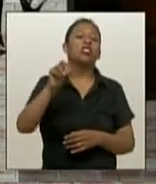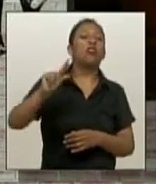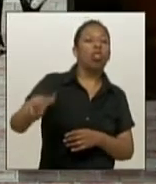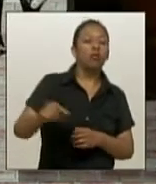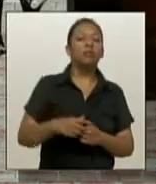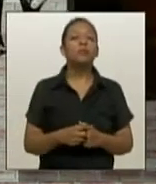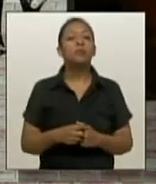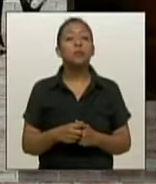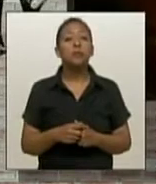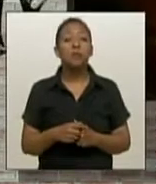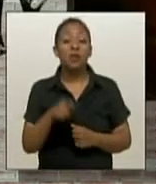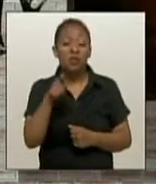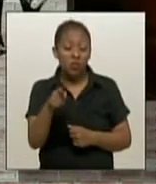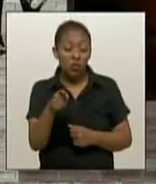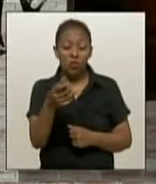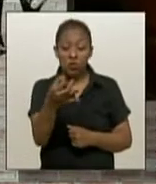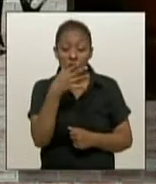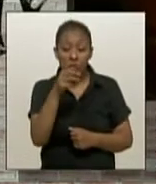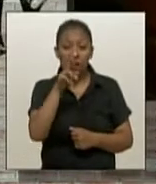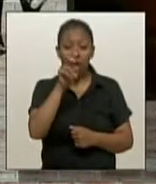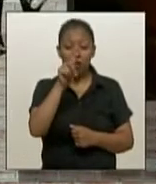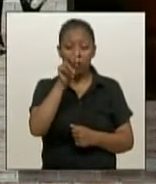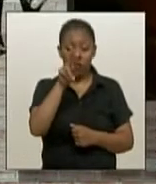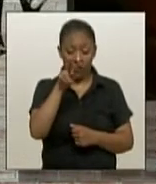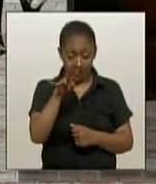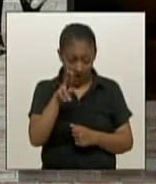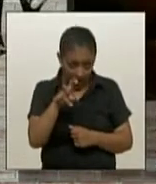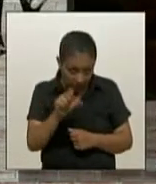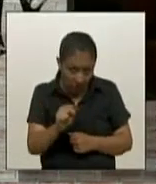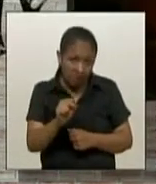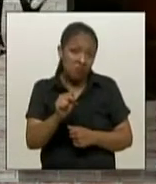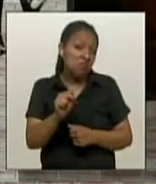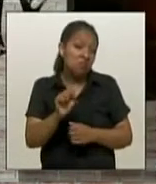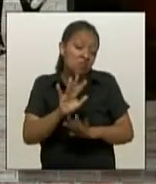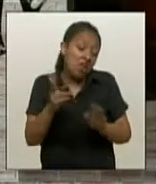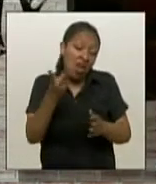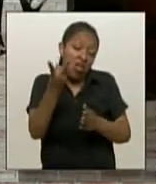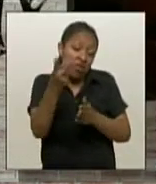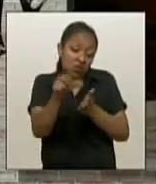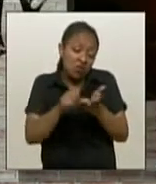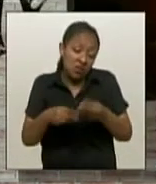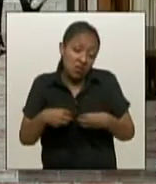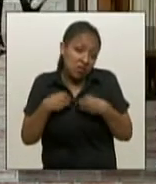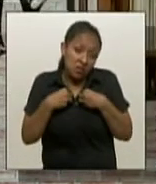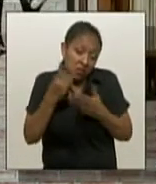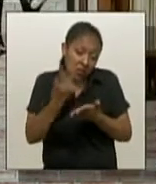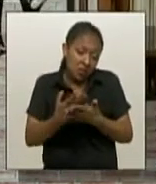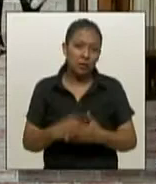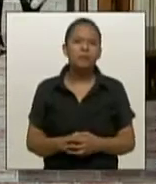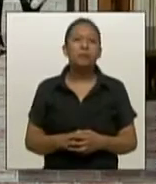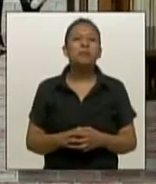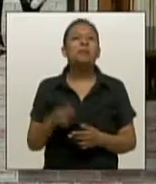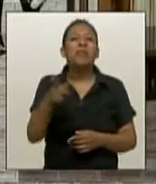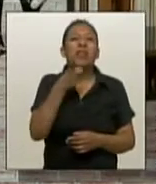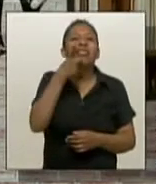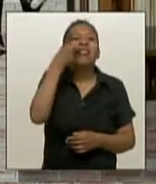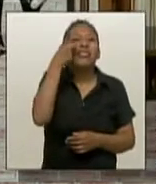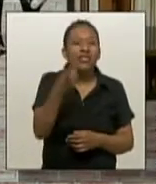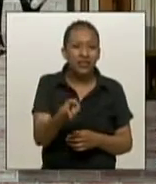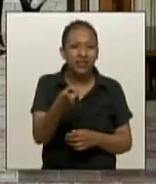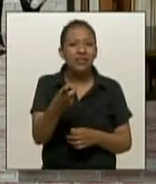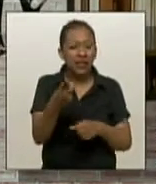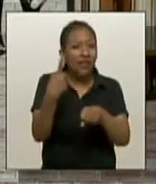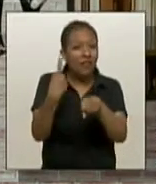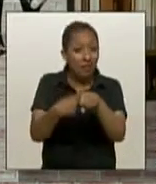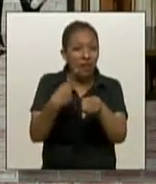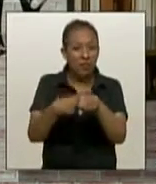tomar, son antirretrovirales y pues nada más tienes 2 meses de vida. Pero se dice ahora que es una